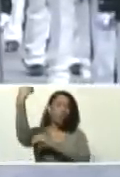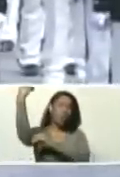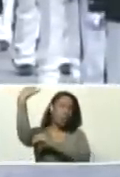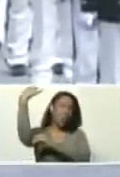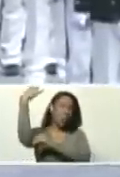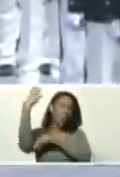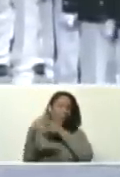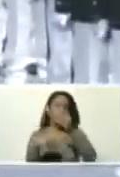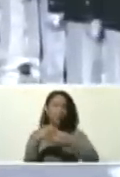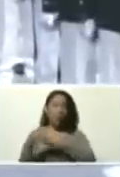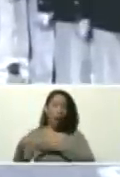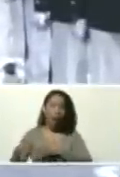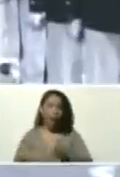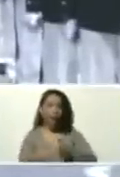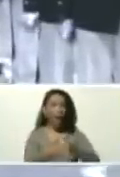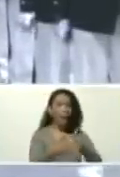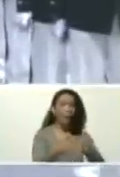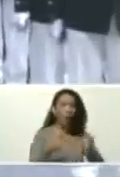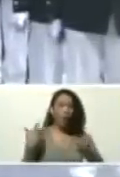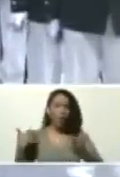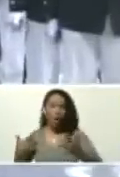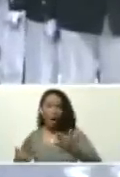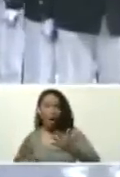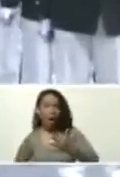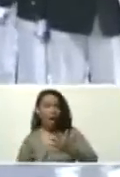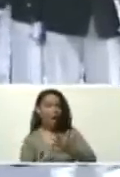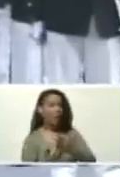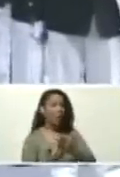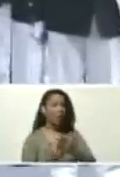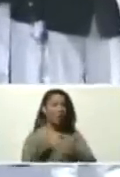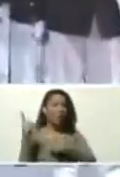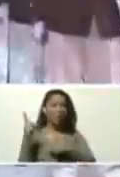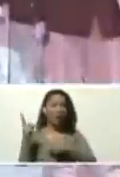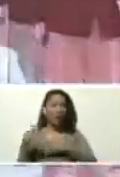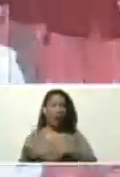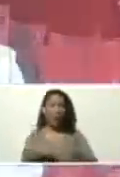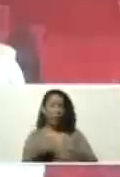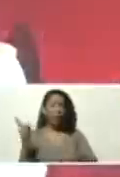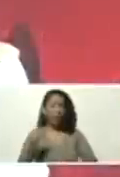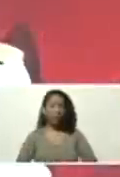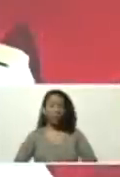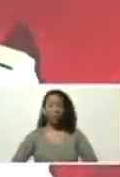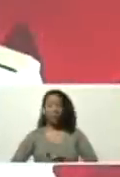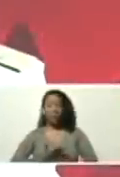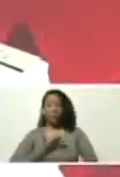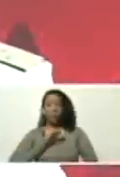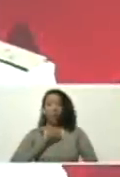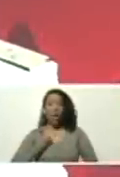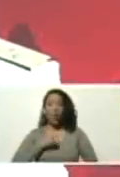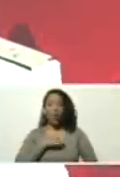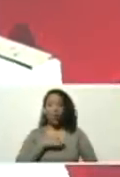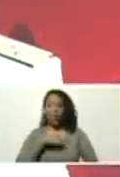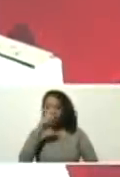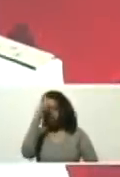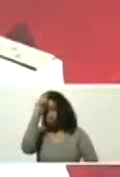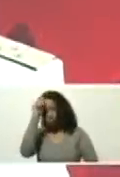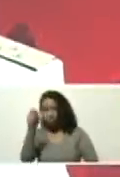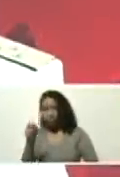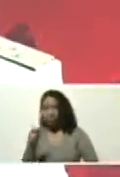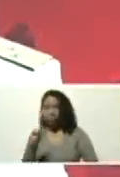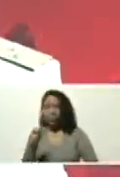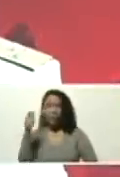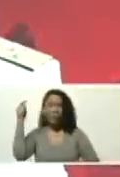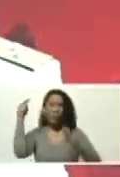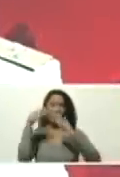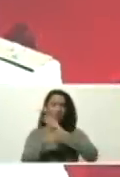que recorrimos a lo largo de esta travesía. Fueron nuestra inspiración y fueron nuestra devoción.